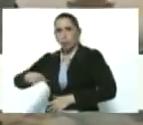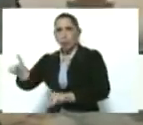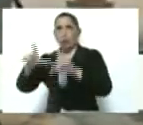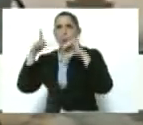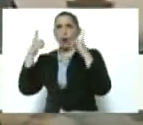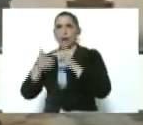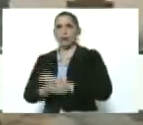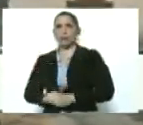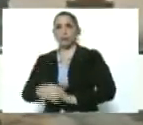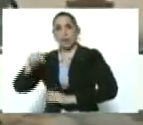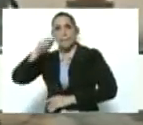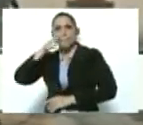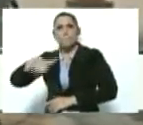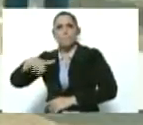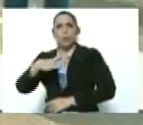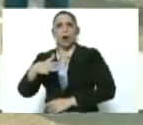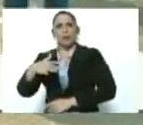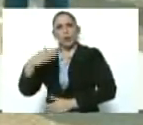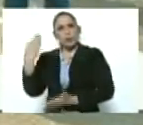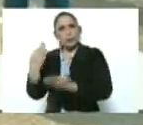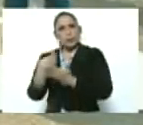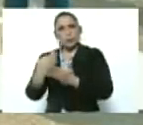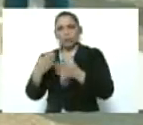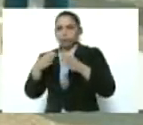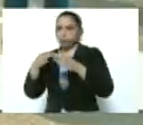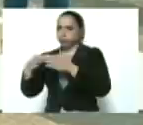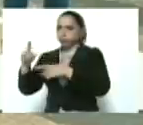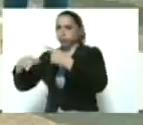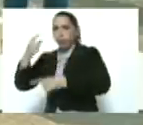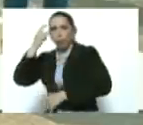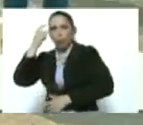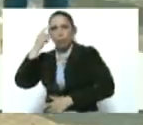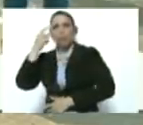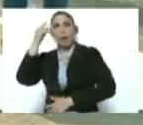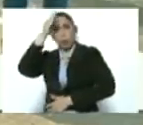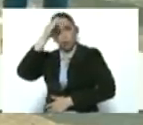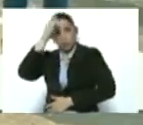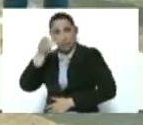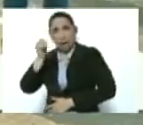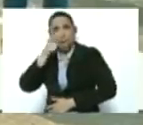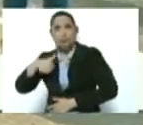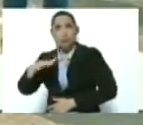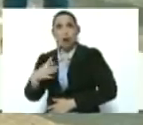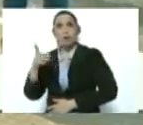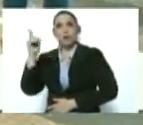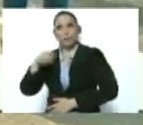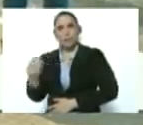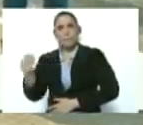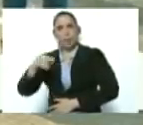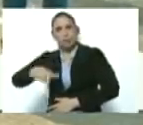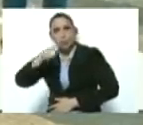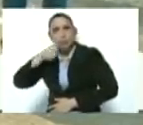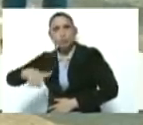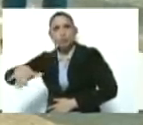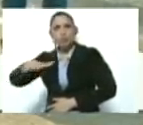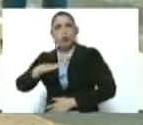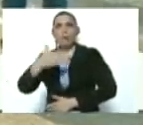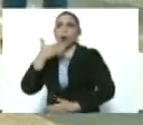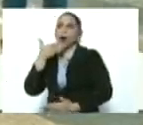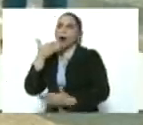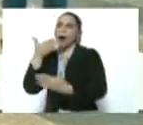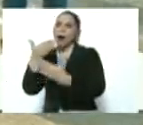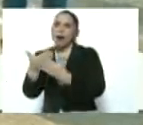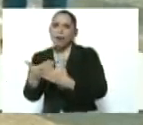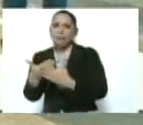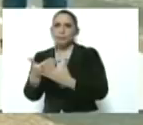que este pueblo cada día está muy organizado que este pueblo está muy consciente pero sobre todo que este pueblo le agradece